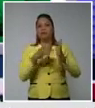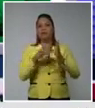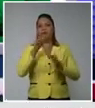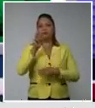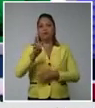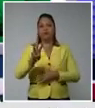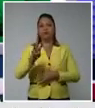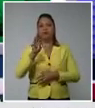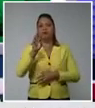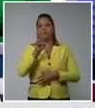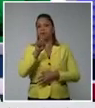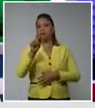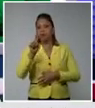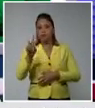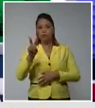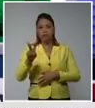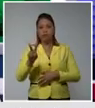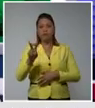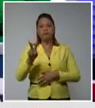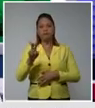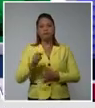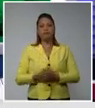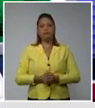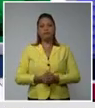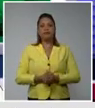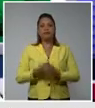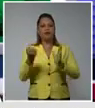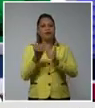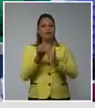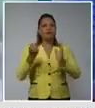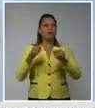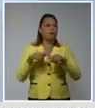19.812 muestras, pues se diagnosticaron